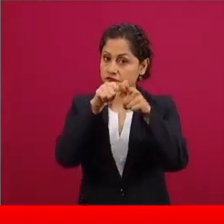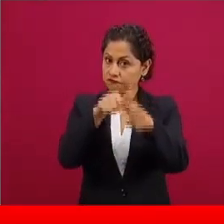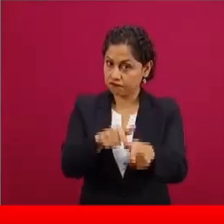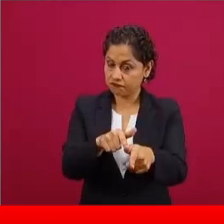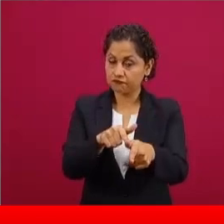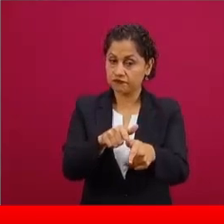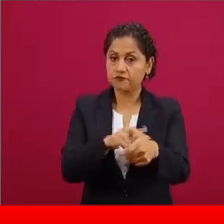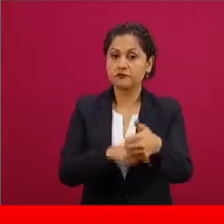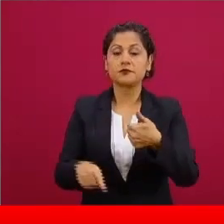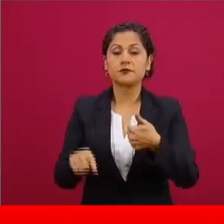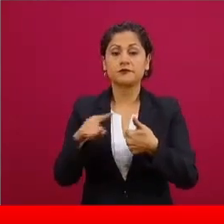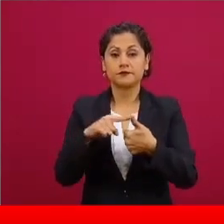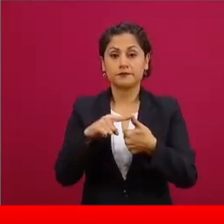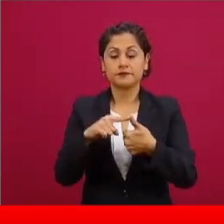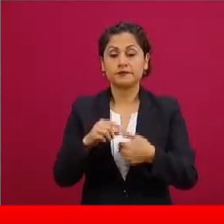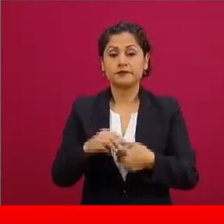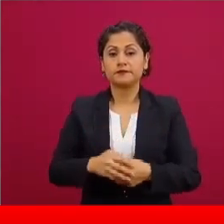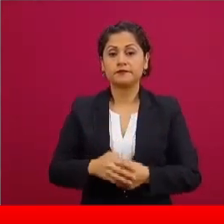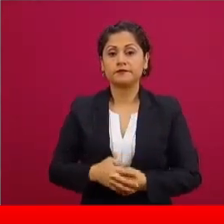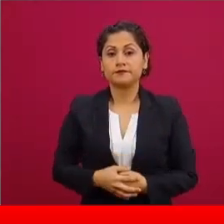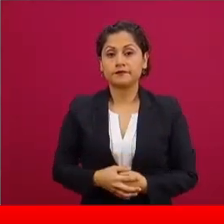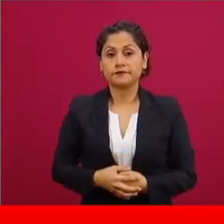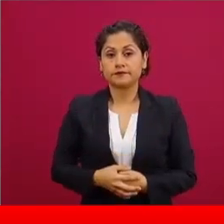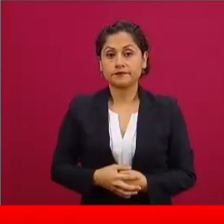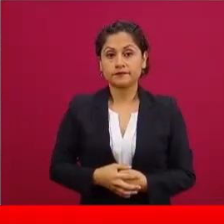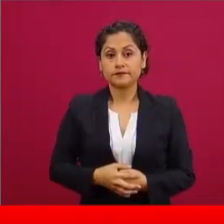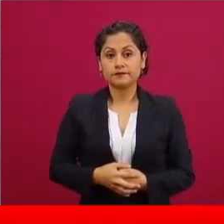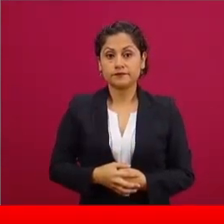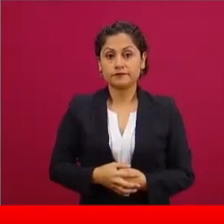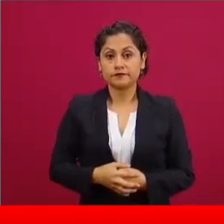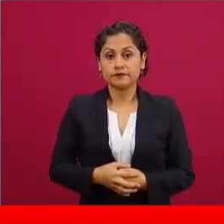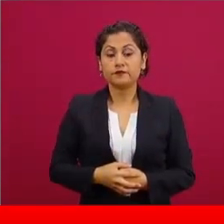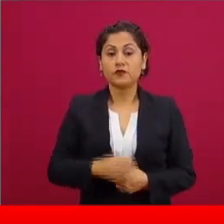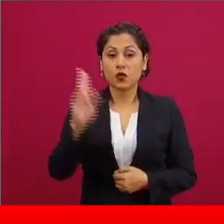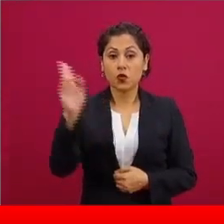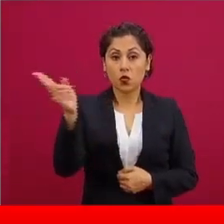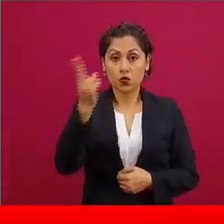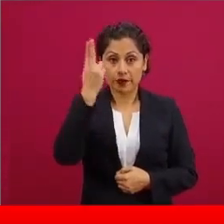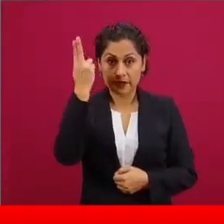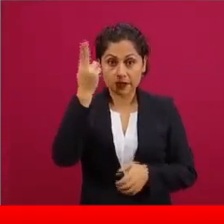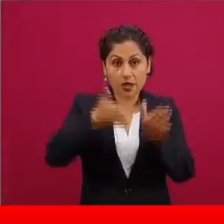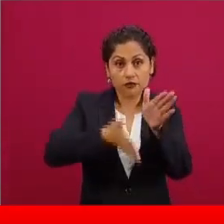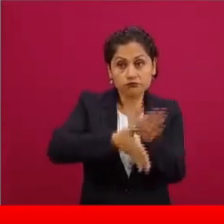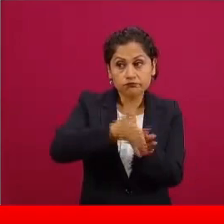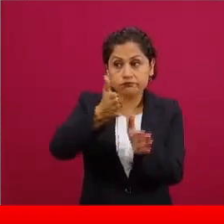6 construcción de 100 universidades públicas